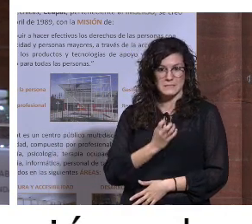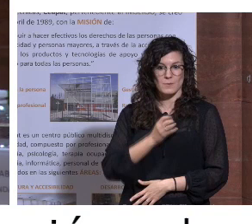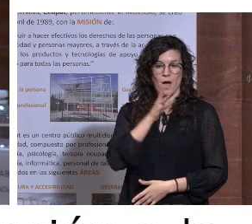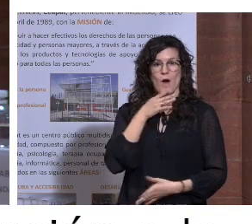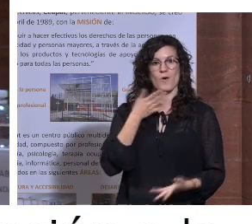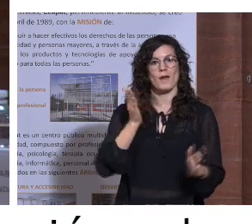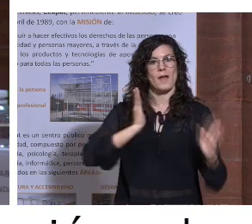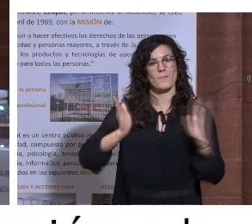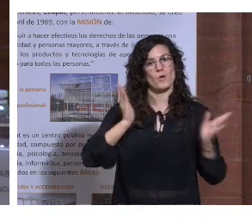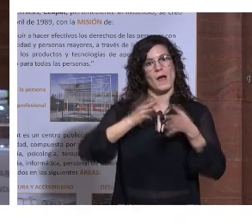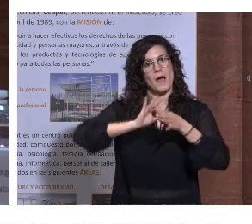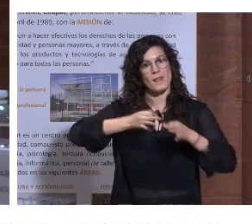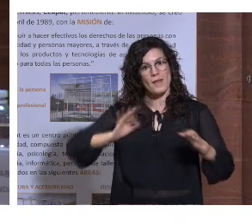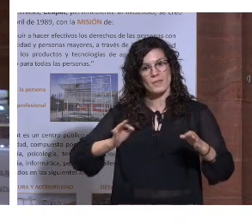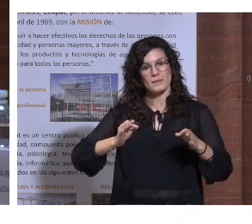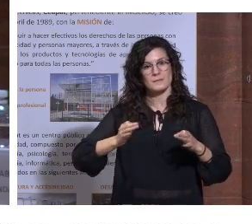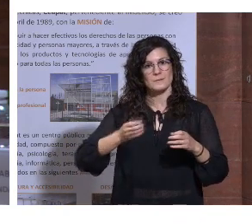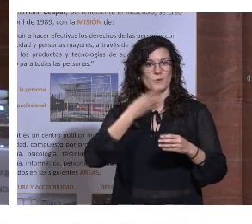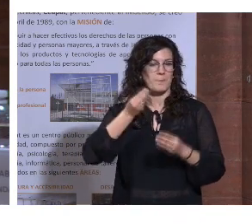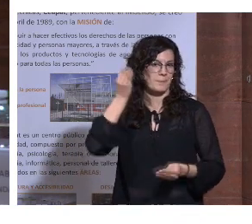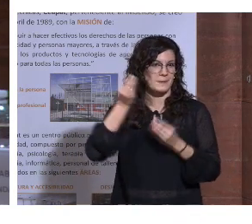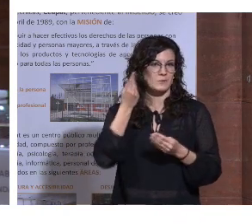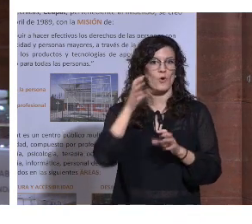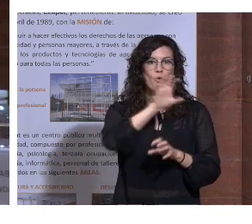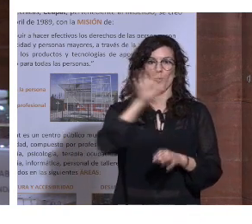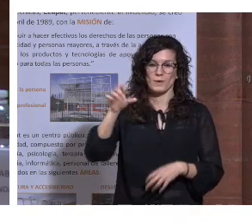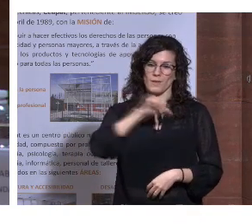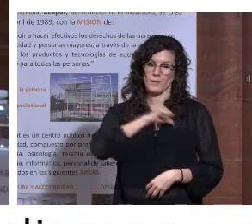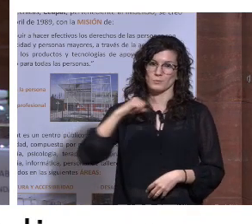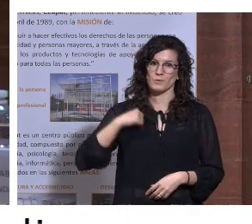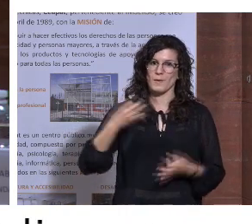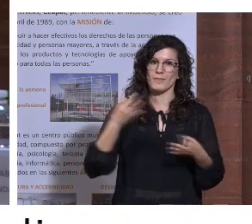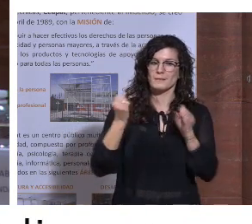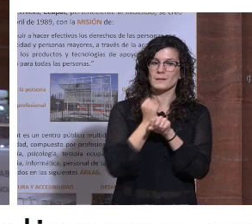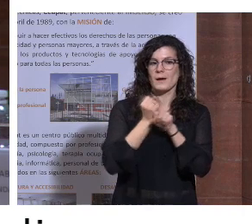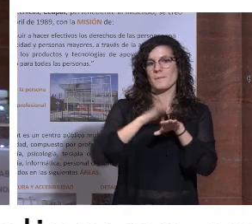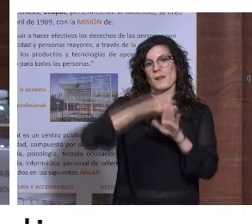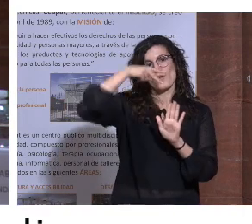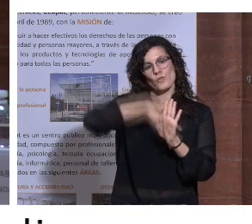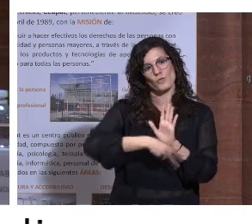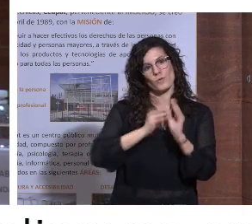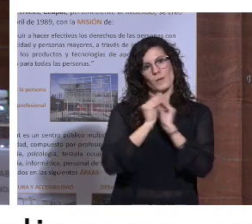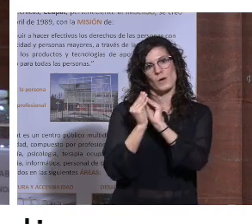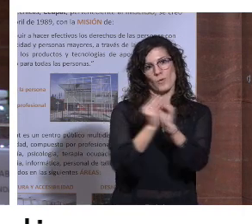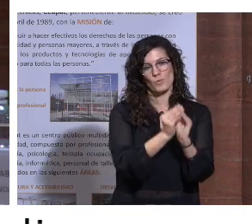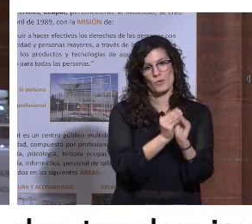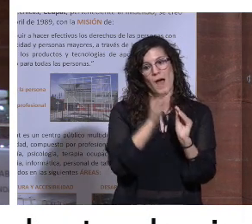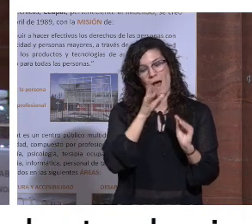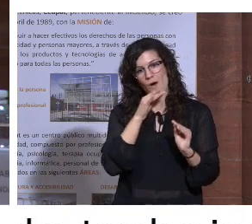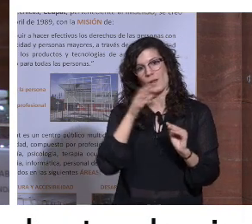en vez de todas las comunidades trabajar por tener una norma común de atención a la diversidad, cada comunidad tiene su